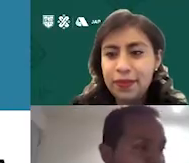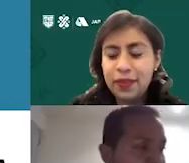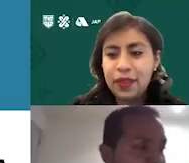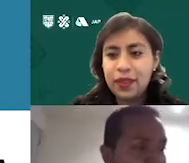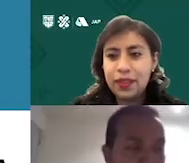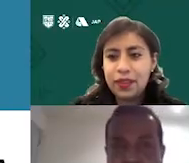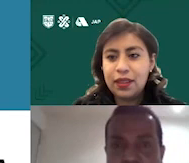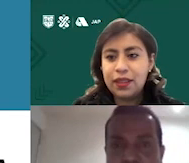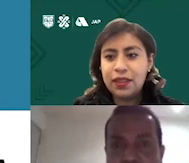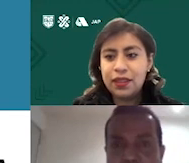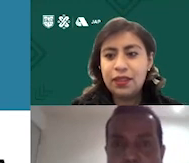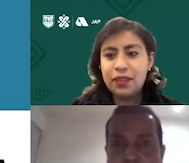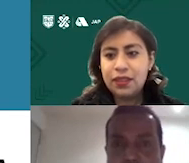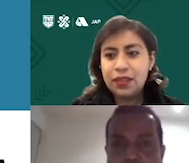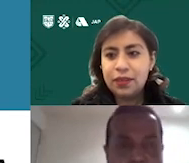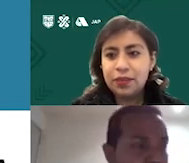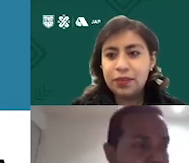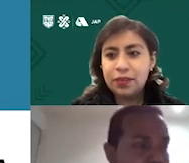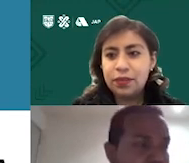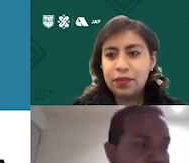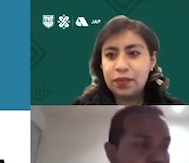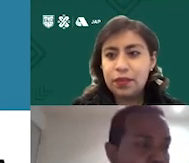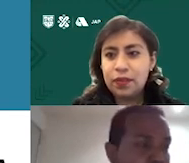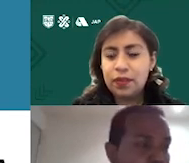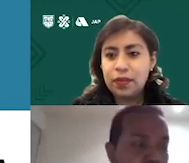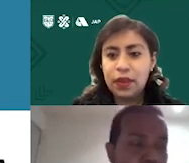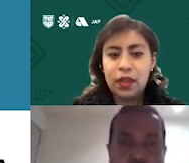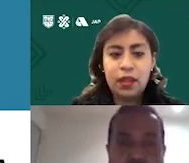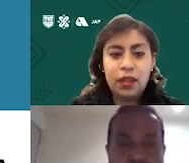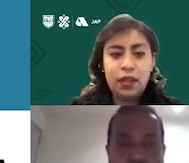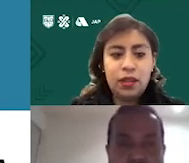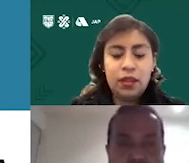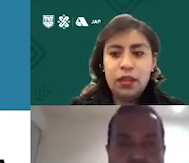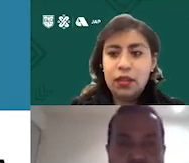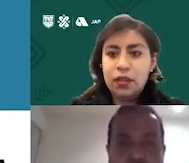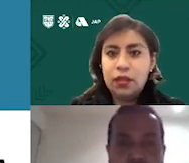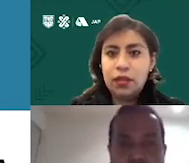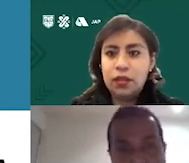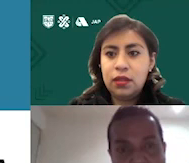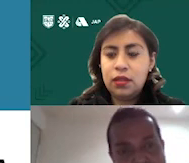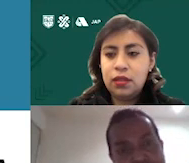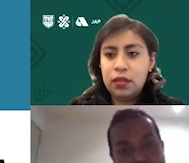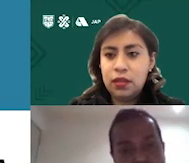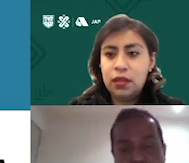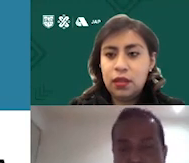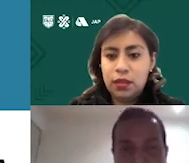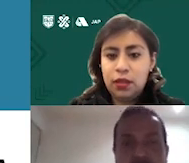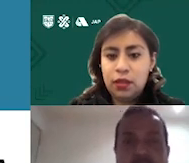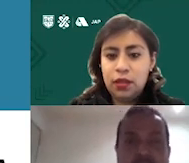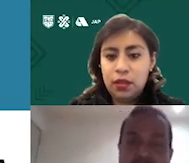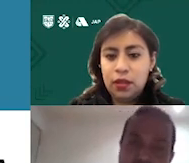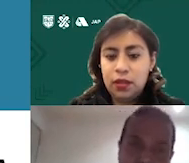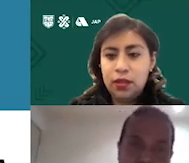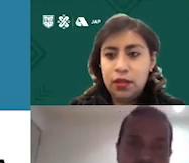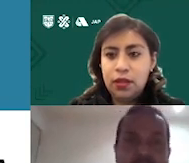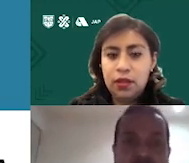me han dicho que hasta las 11 vamos a cerrar la sesión con el día de hoy cualquier duda o comentario apunte en la